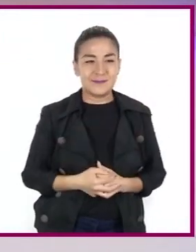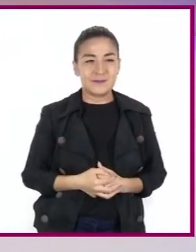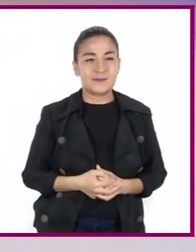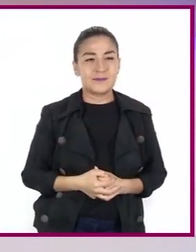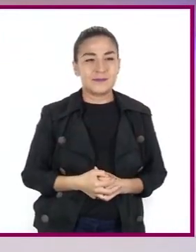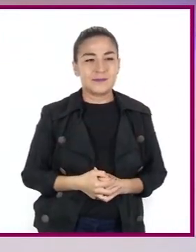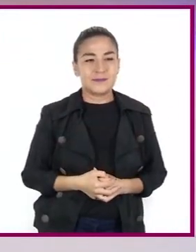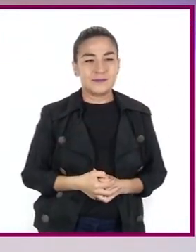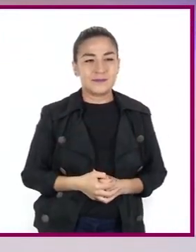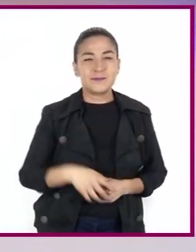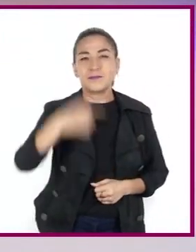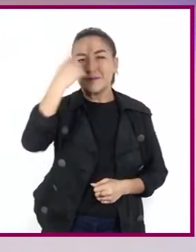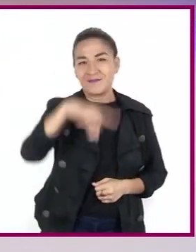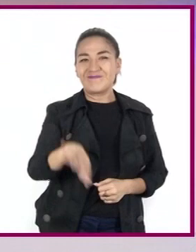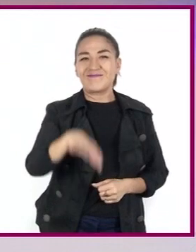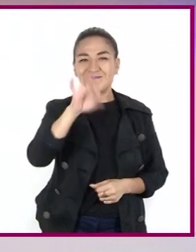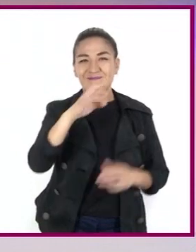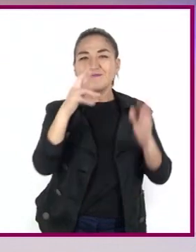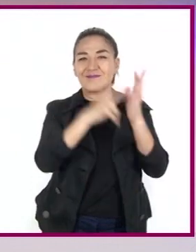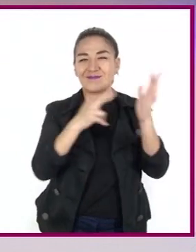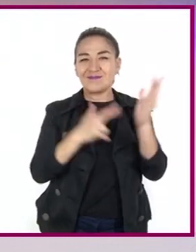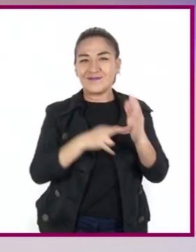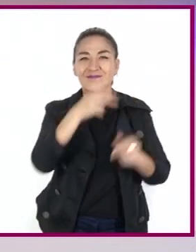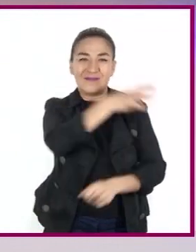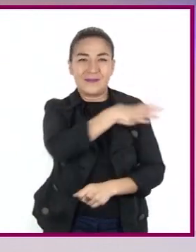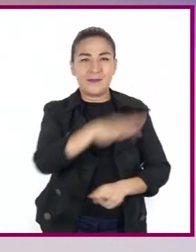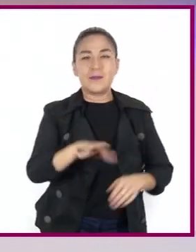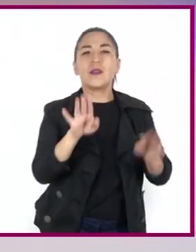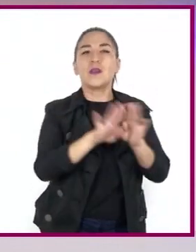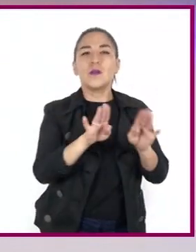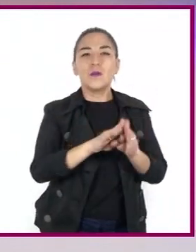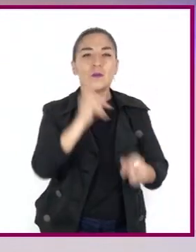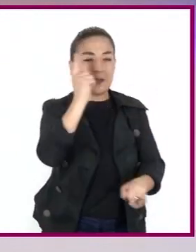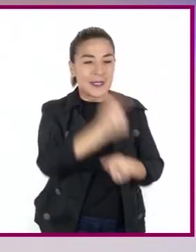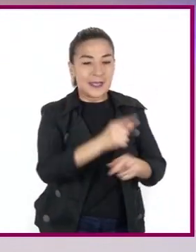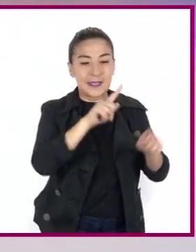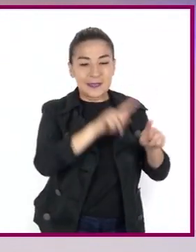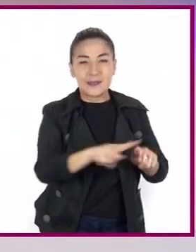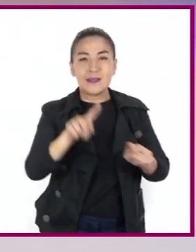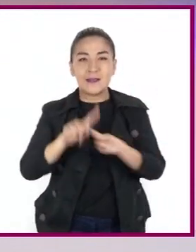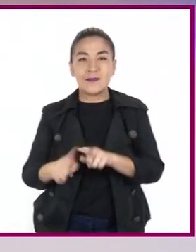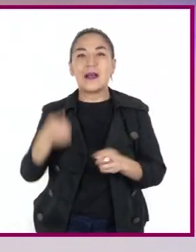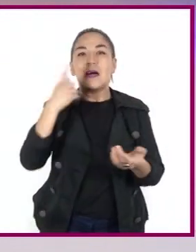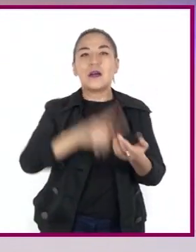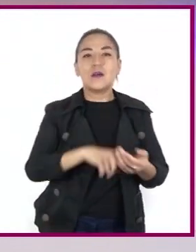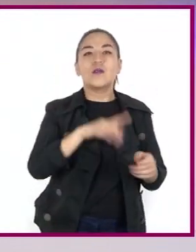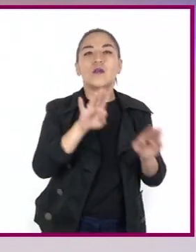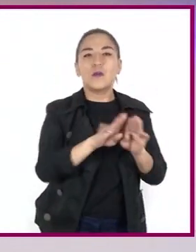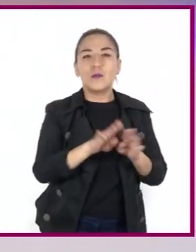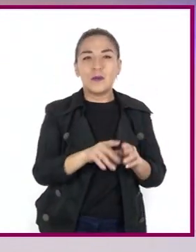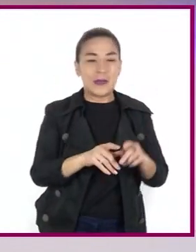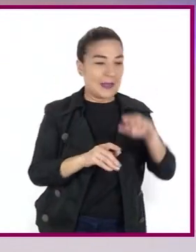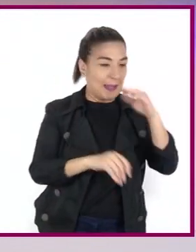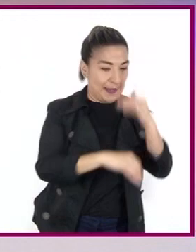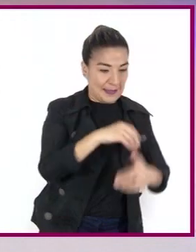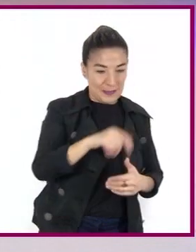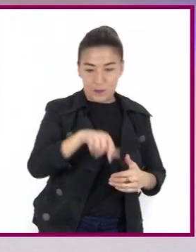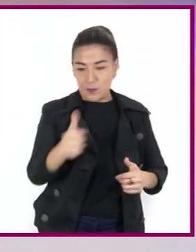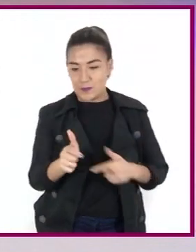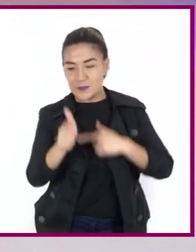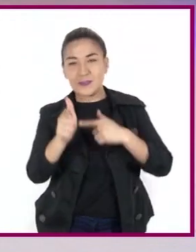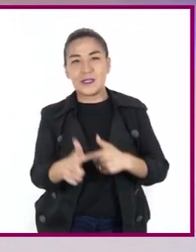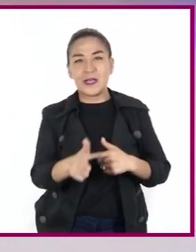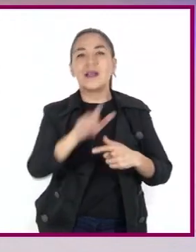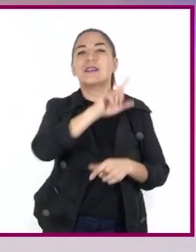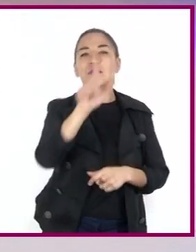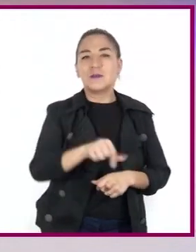Para encontrar la regla general de una sucesión, se identifica la diferencia entre un término y su consecutivo. Asimismo, se